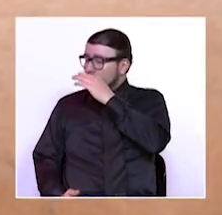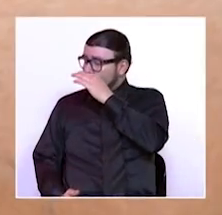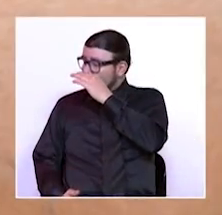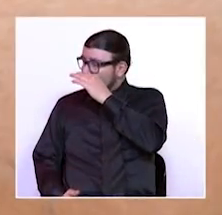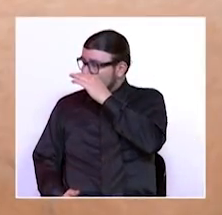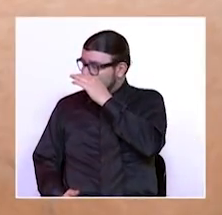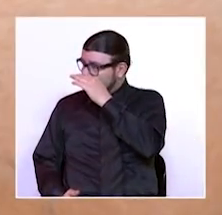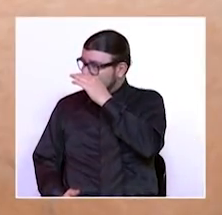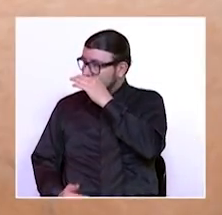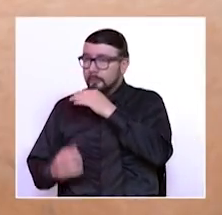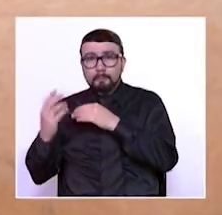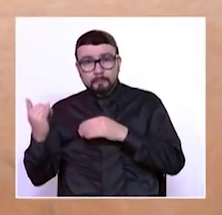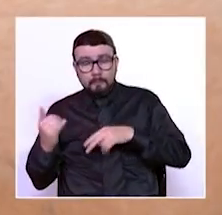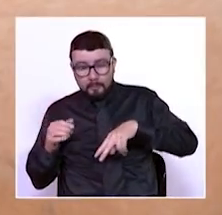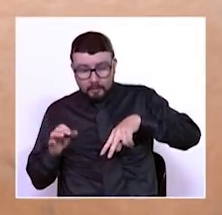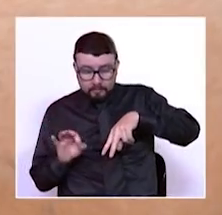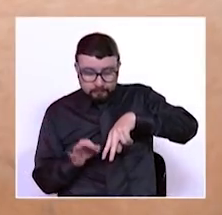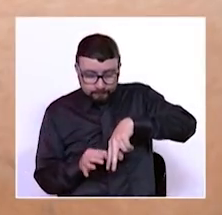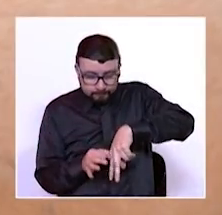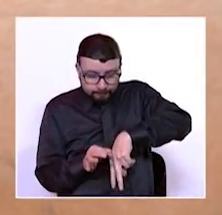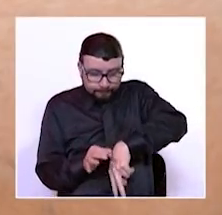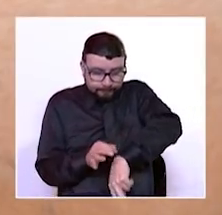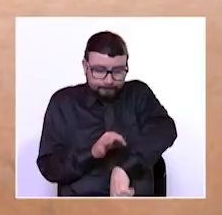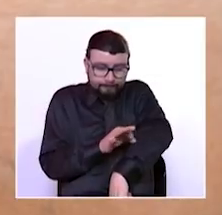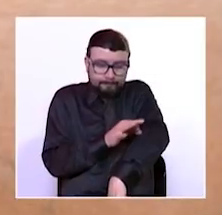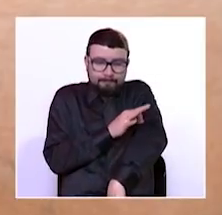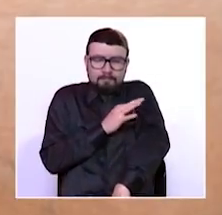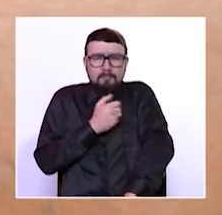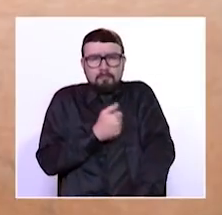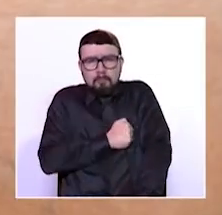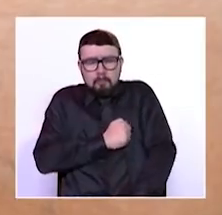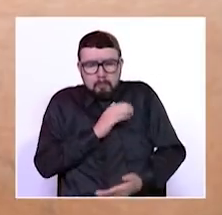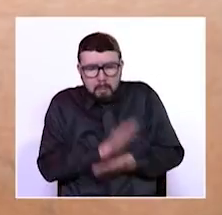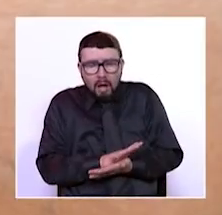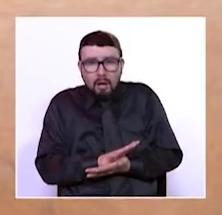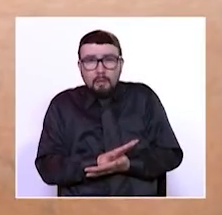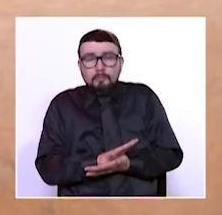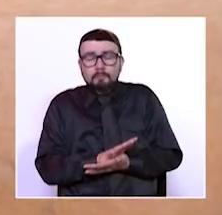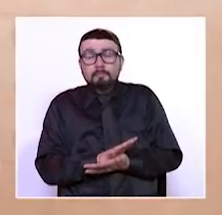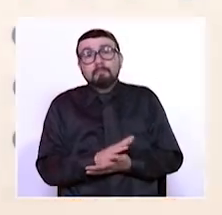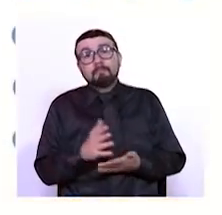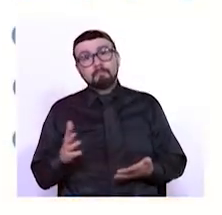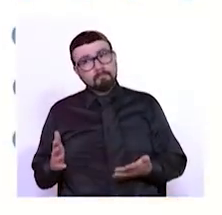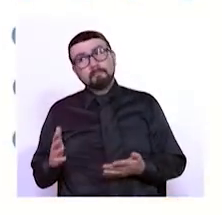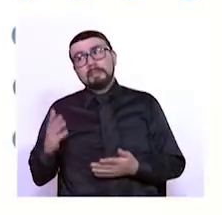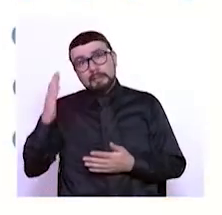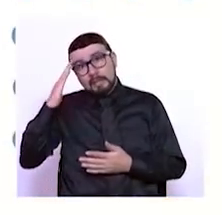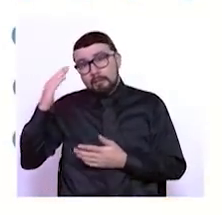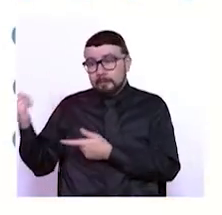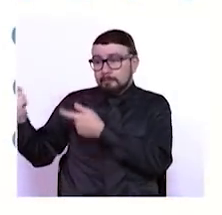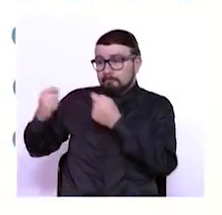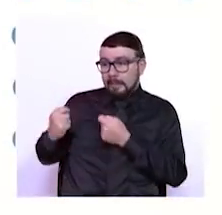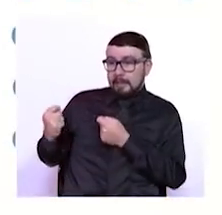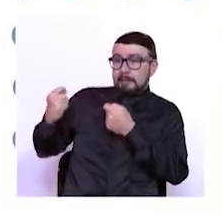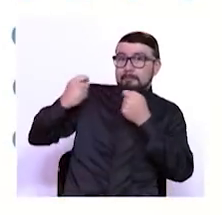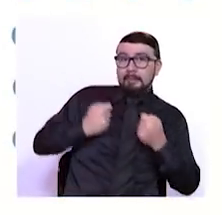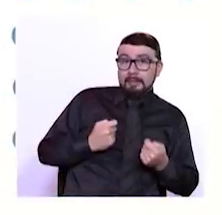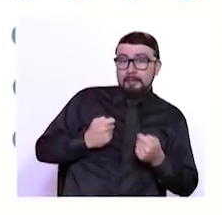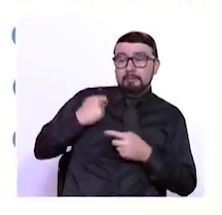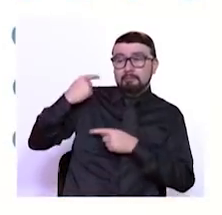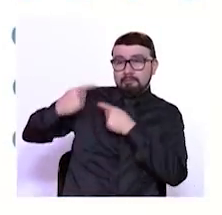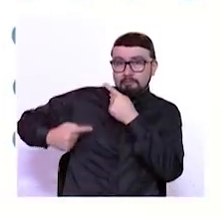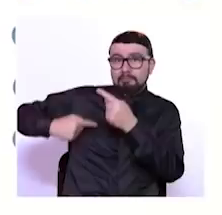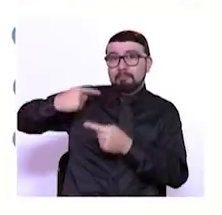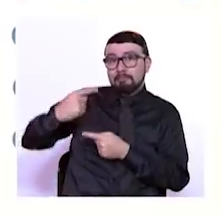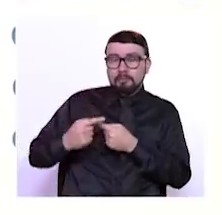degeneración tromboembólica, pues lo más importante es acudir prontamente para hacer una esclerosis de esa venita